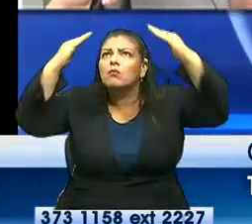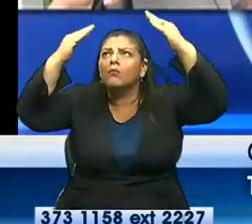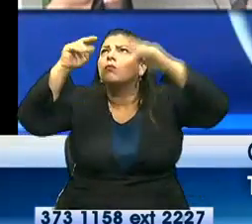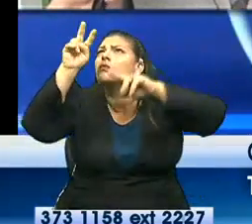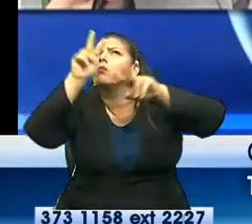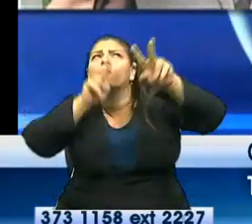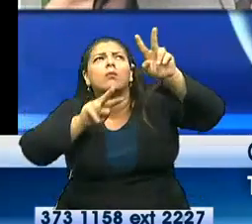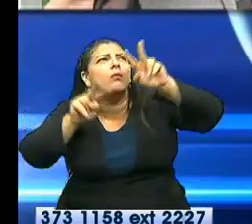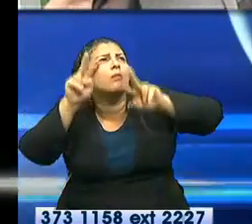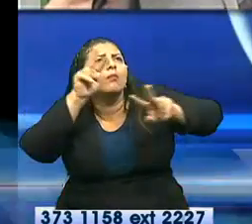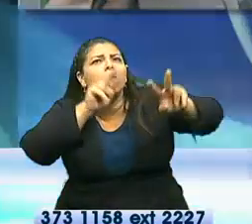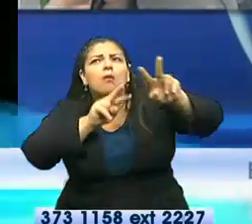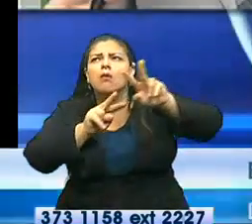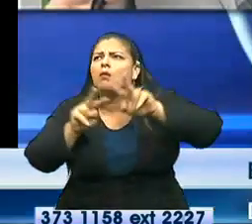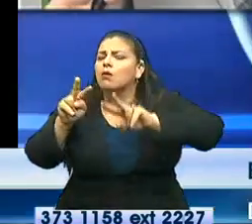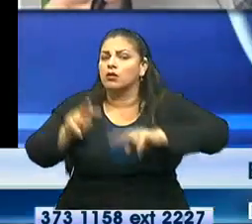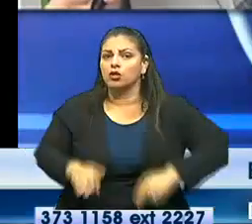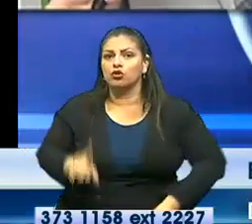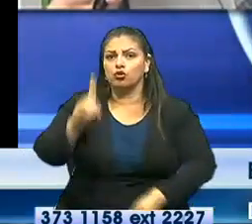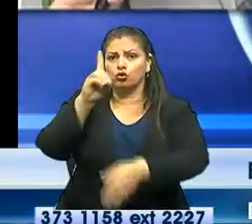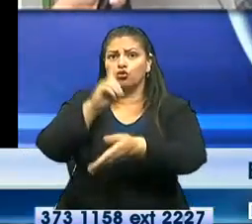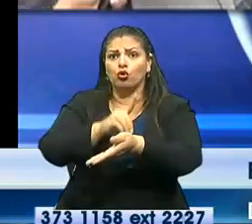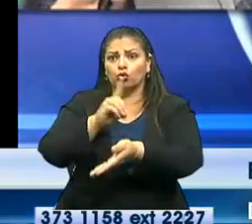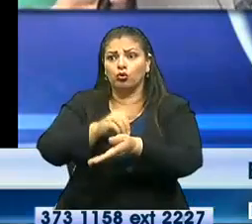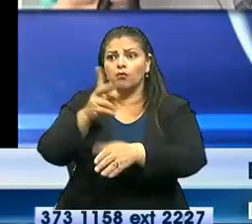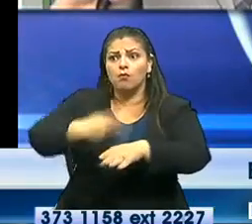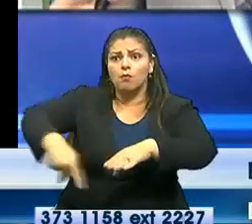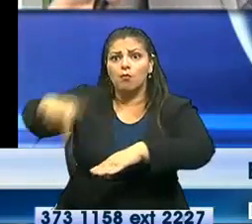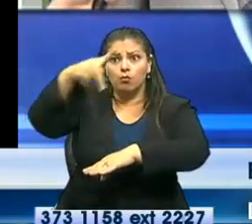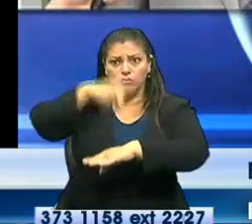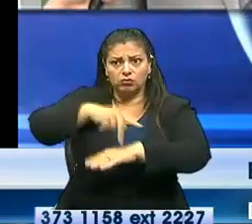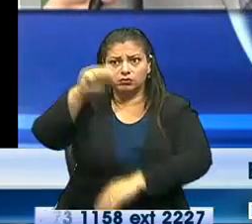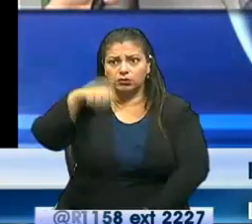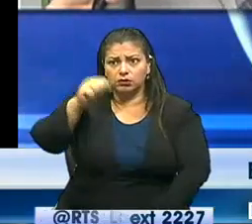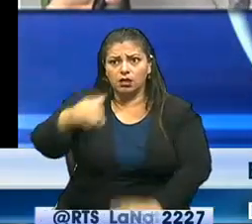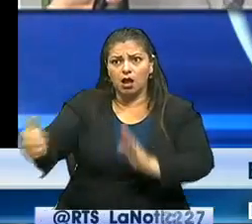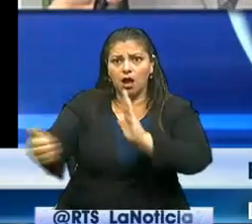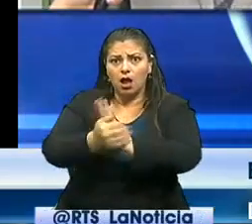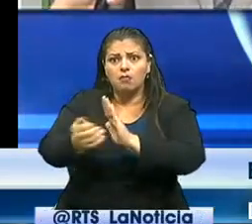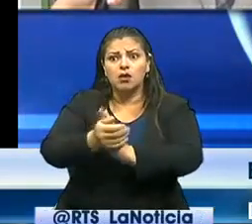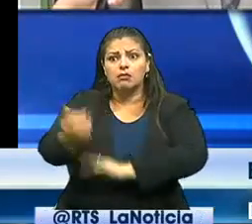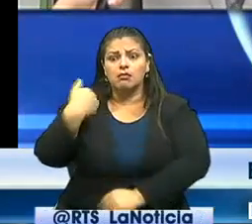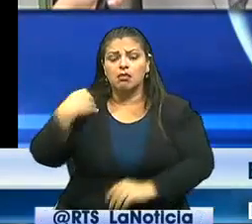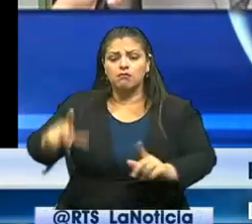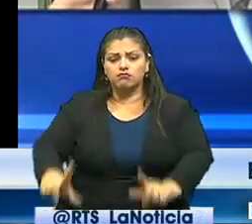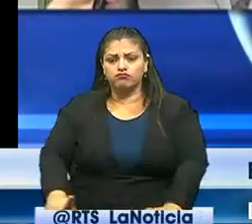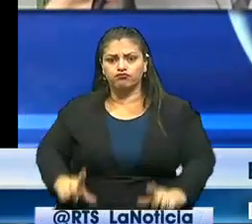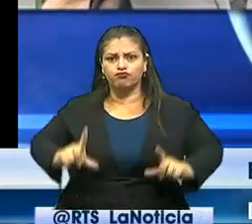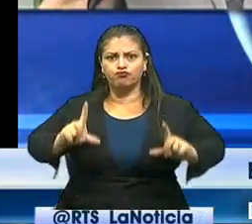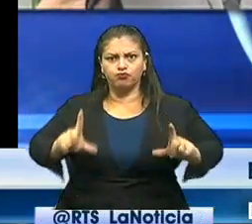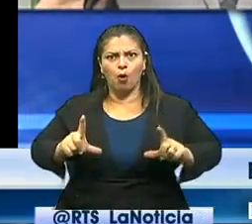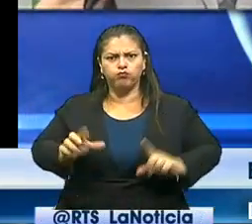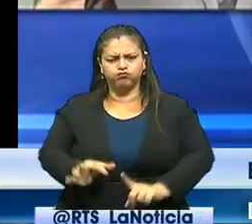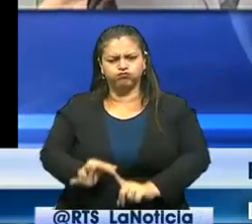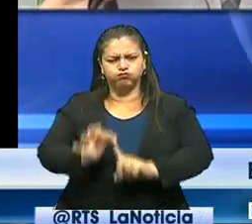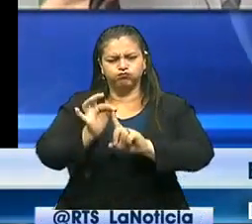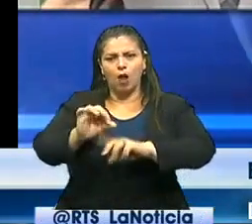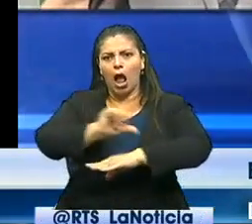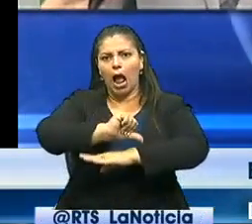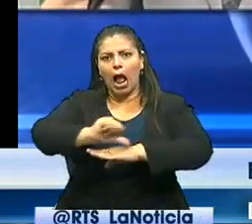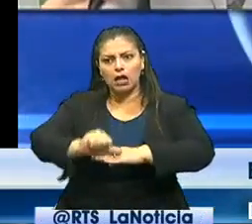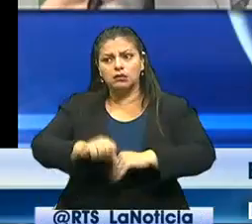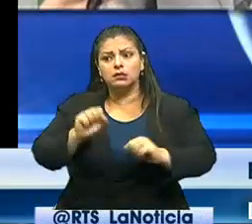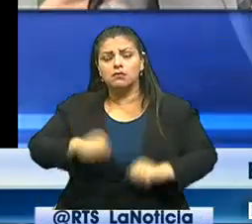que el profesional que la ha atendido sí está legalmente capacitado para hacerlo, consta con un título de cuarto nivel y por ende está